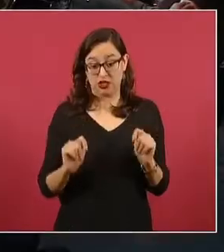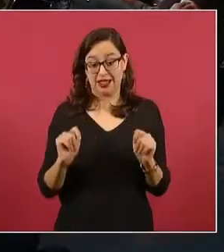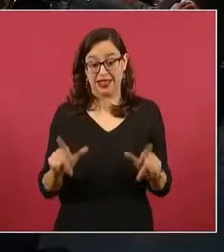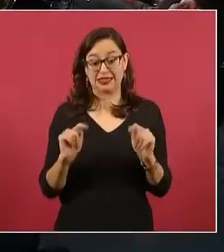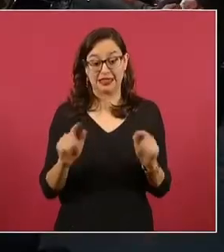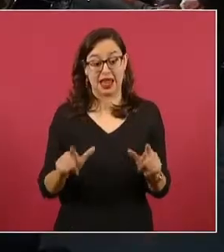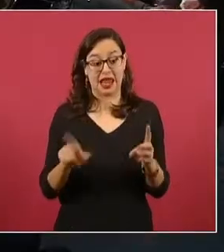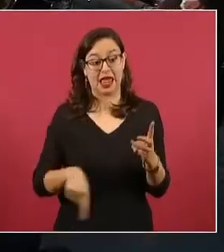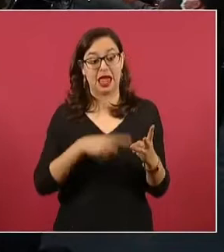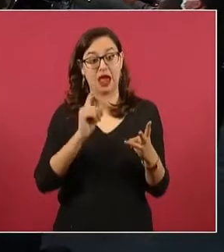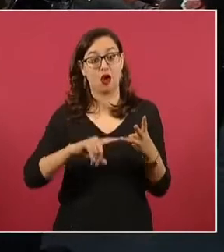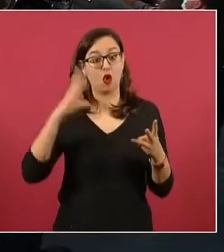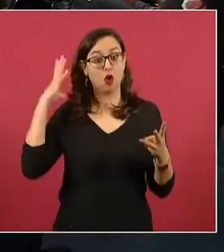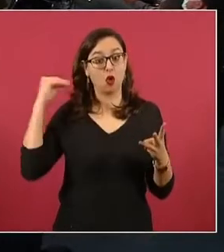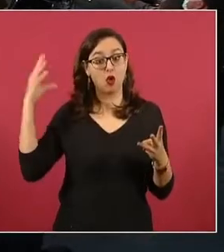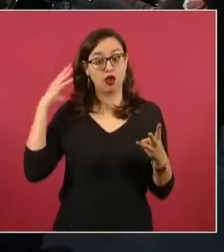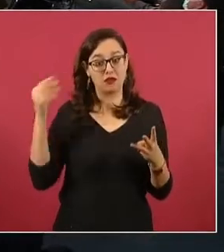Colima,